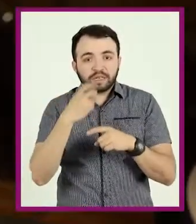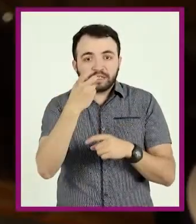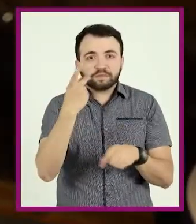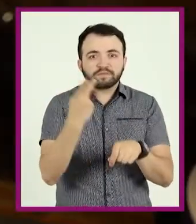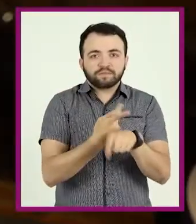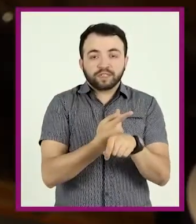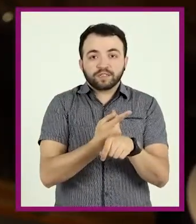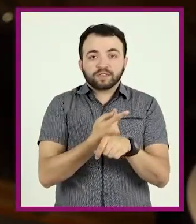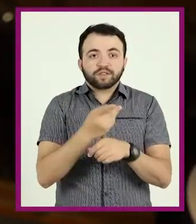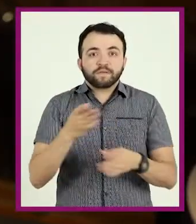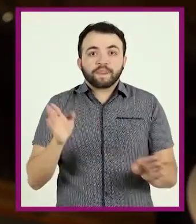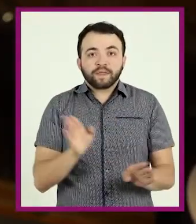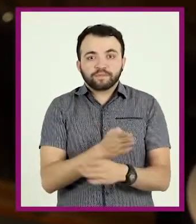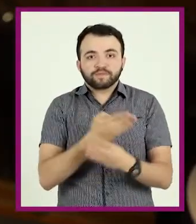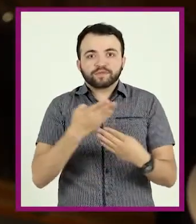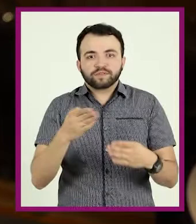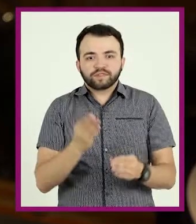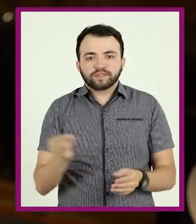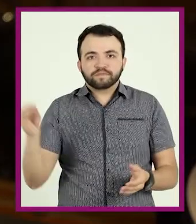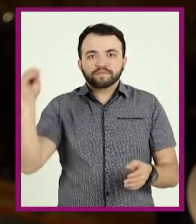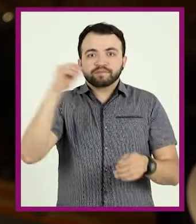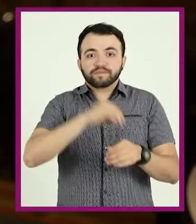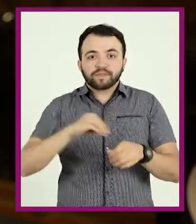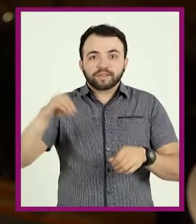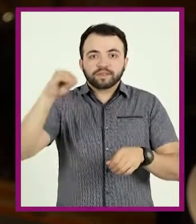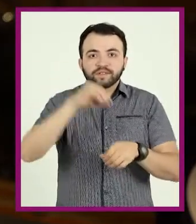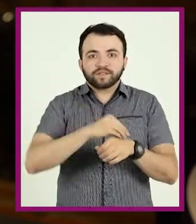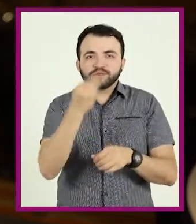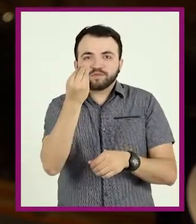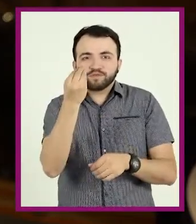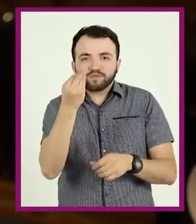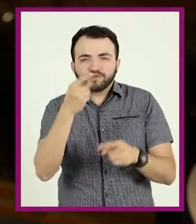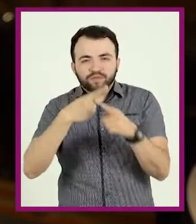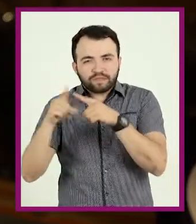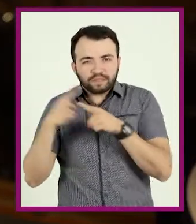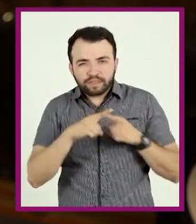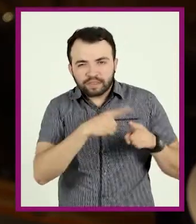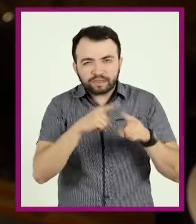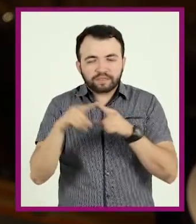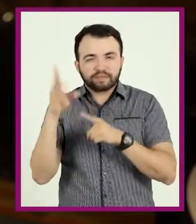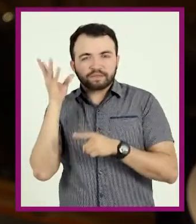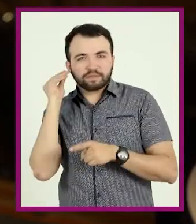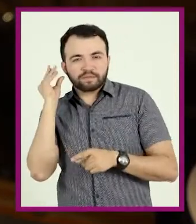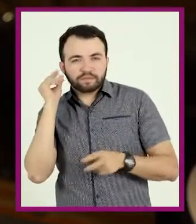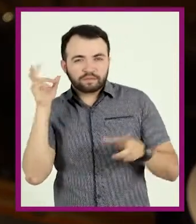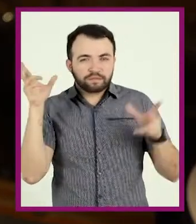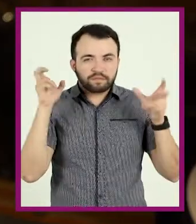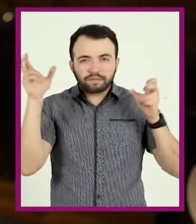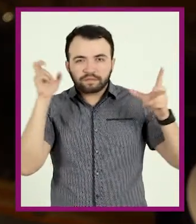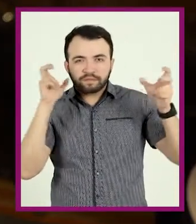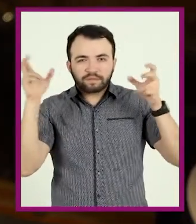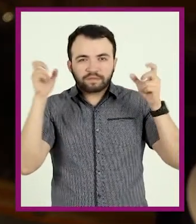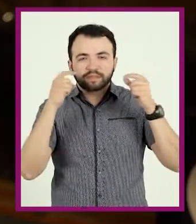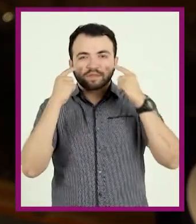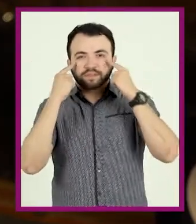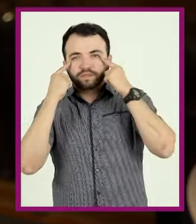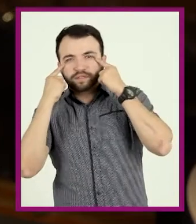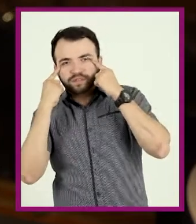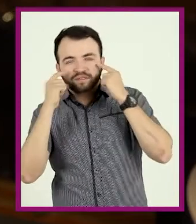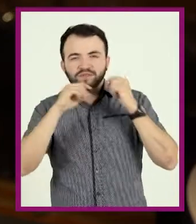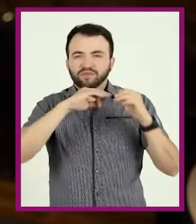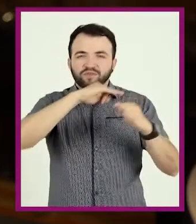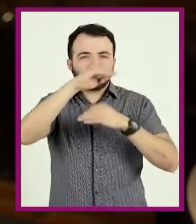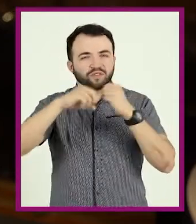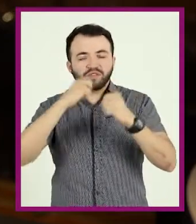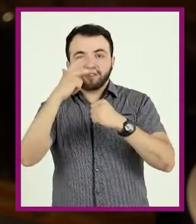la música se integraron muchos elementos de toda esta música turca, de la música árabe, de las músicas de Oriente, y digamos que